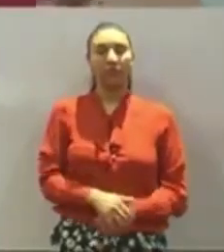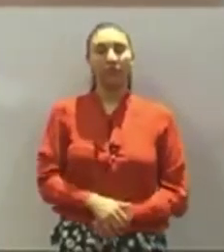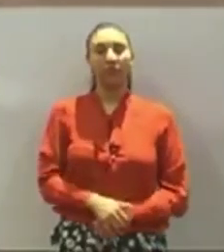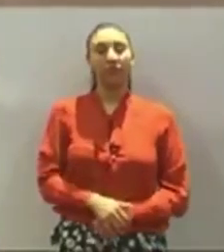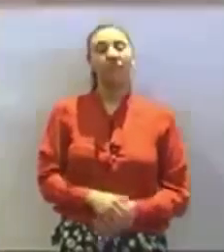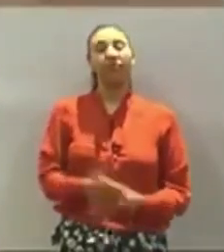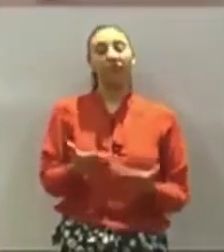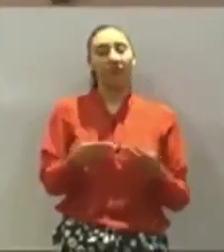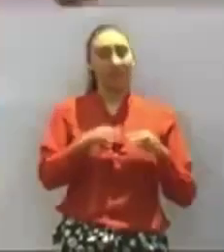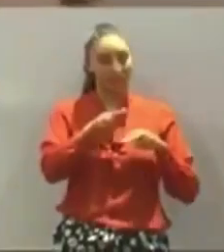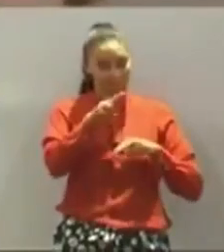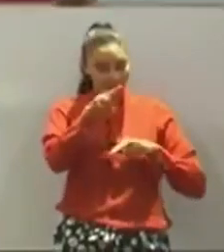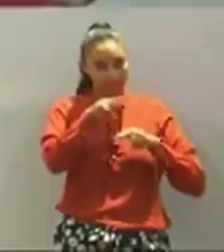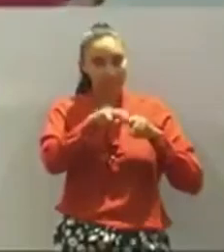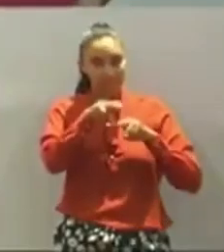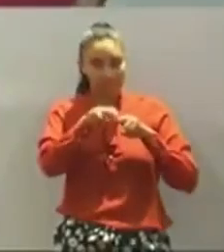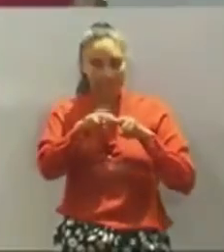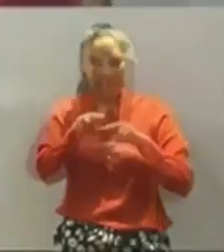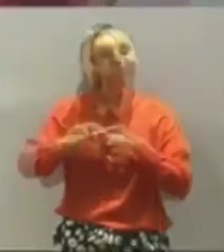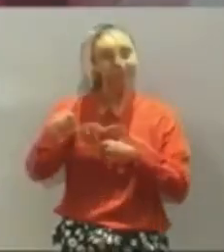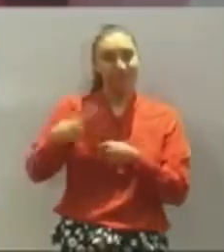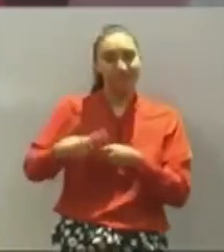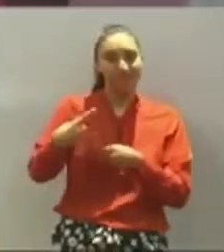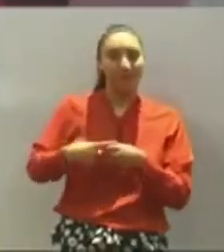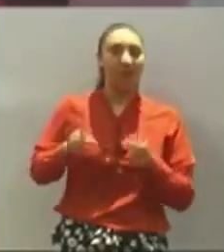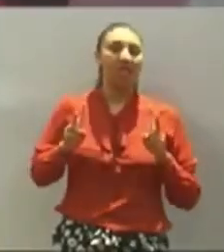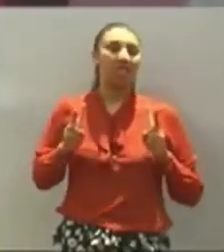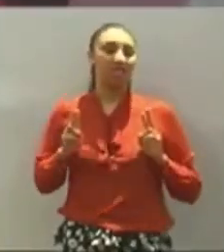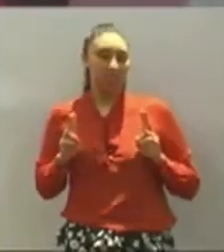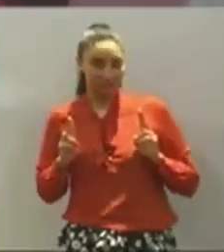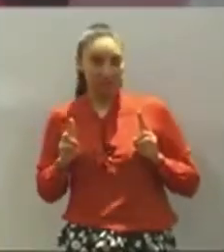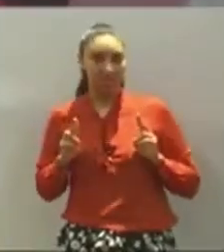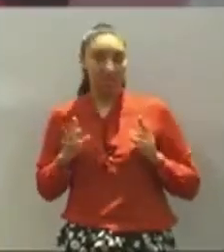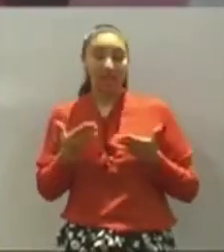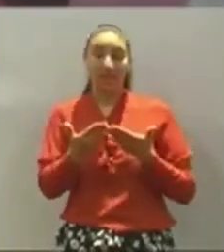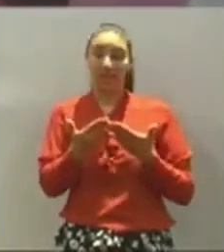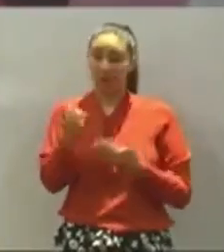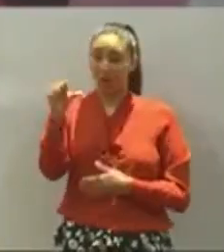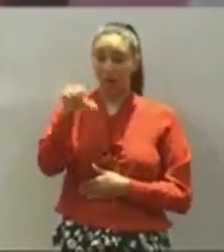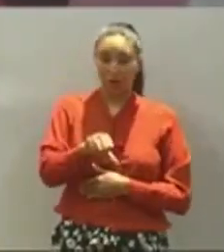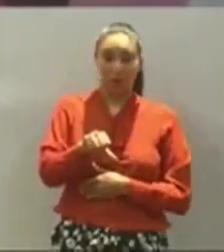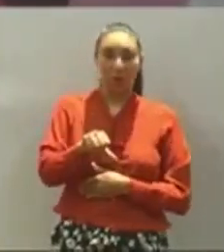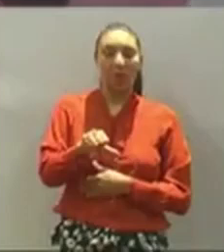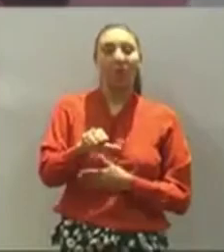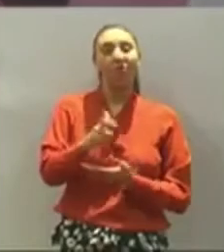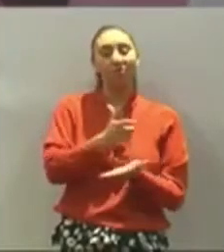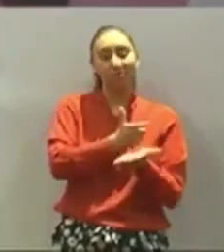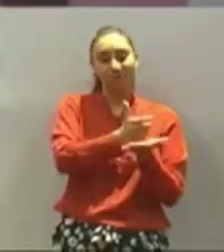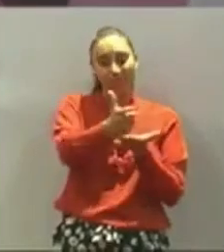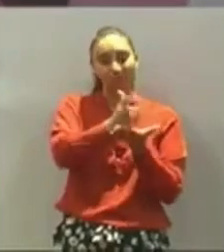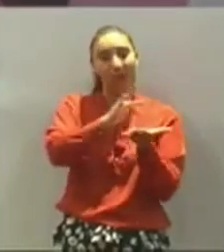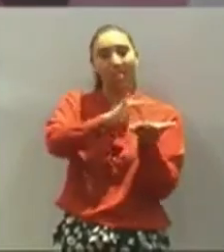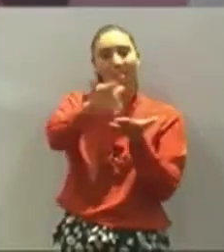para mujeres con cáncer de mama y cervicouterino de Michoacán. En total, dijo, serán cerca de 1.400 las beneficiarias con el esquema, que